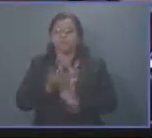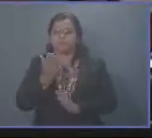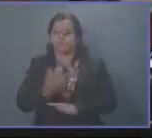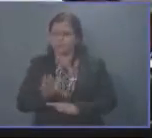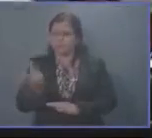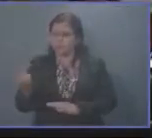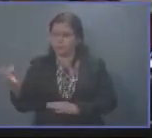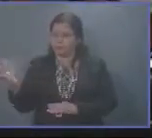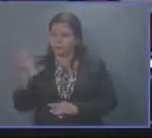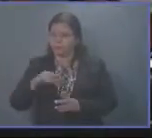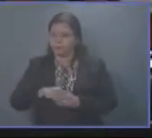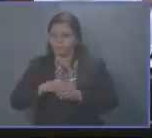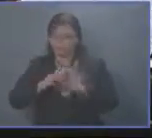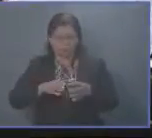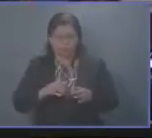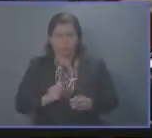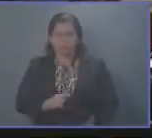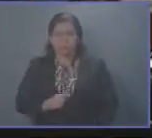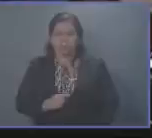los integrantes de la comisión.